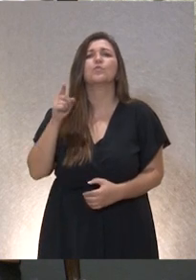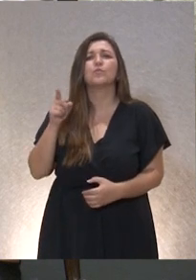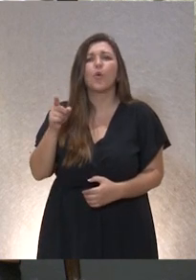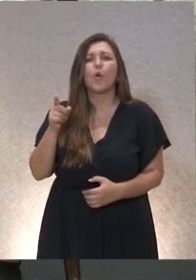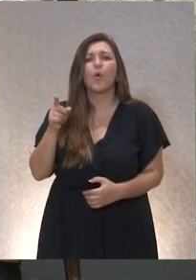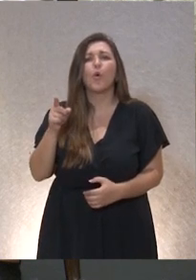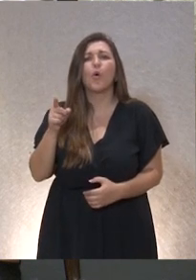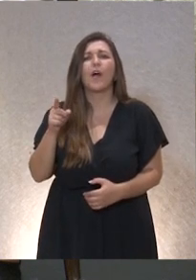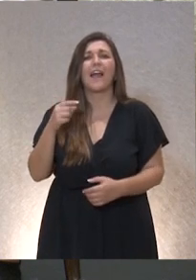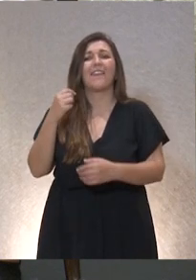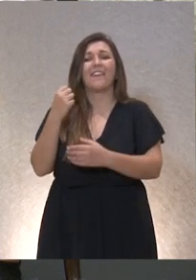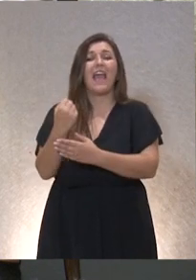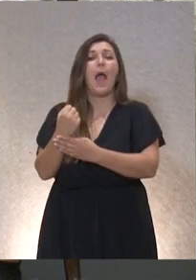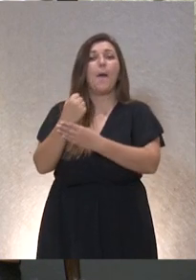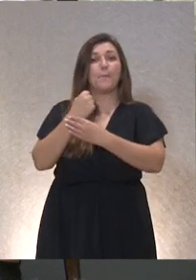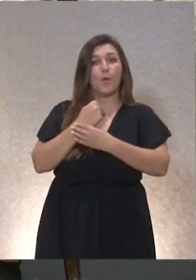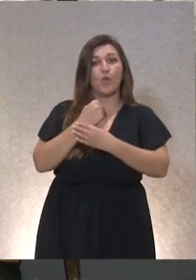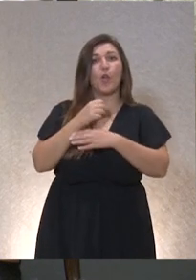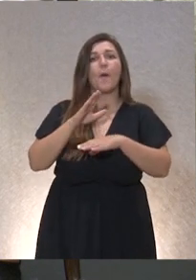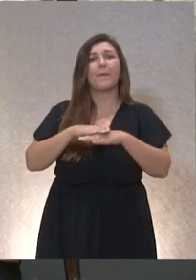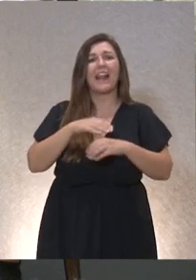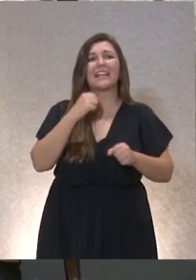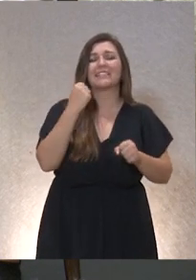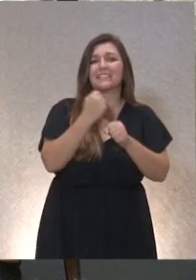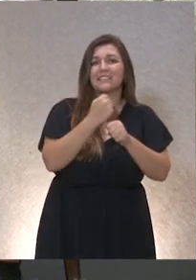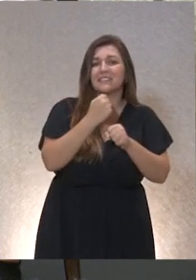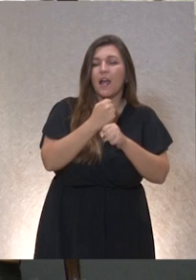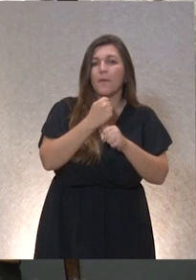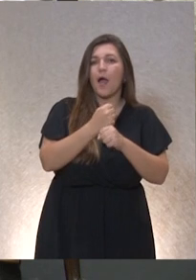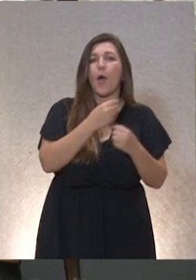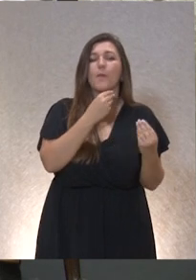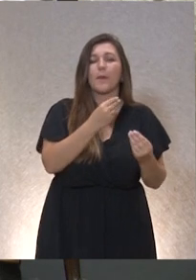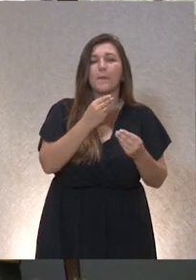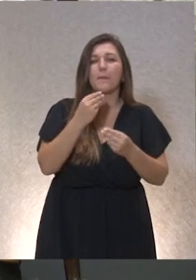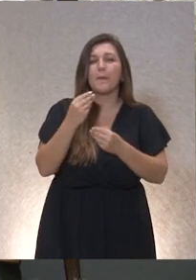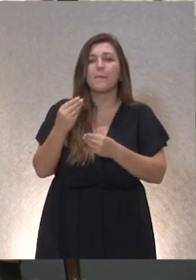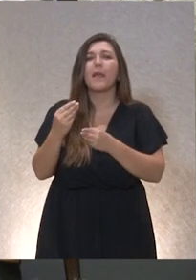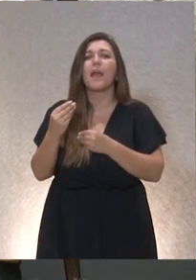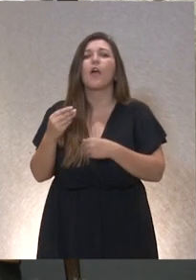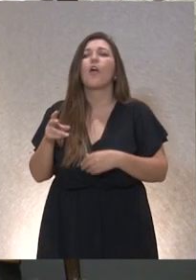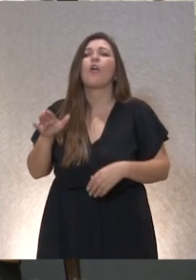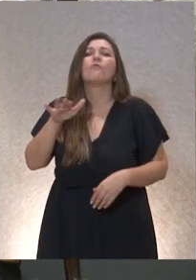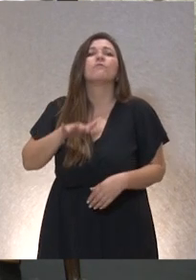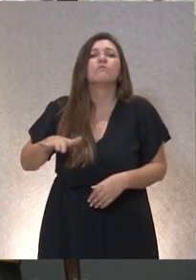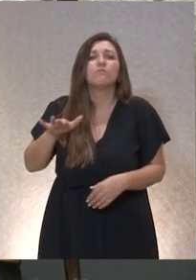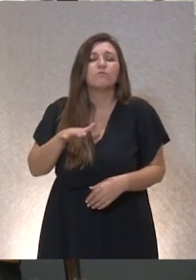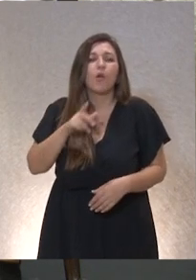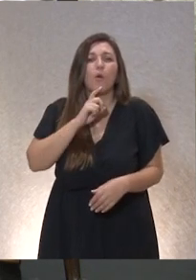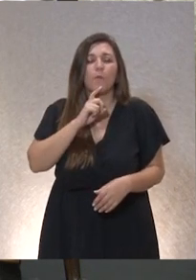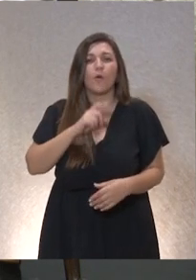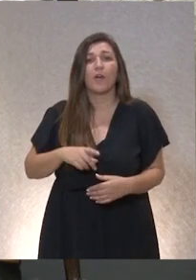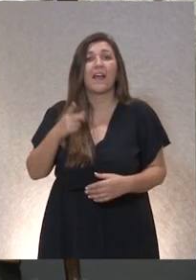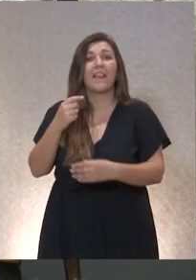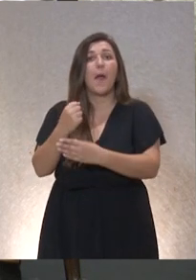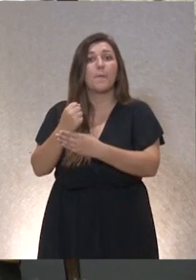encontraste los apoyos para para poder acometer para poder hacer bien tu incorporación al trabajo